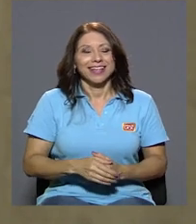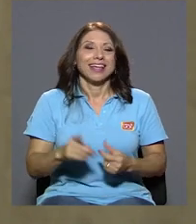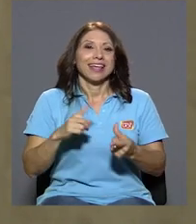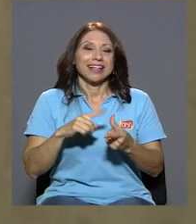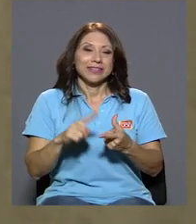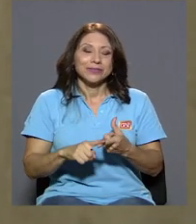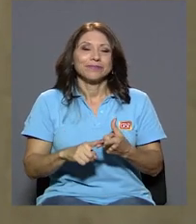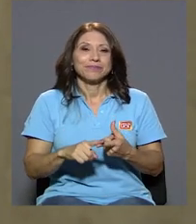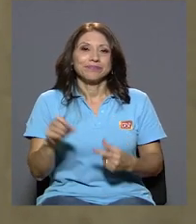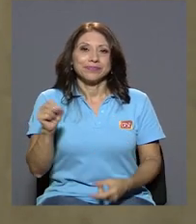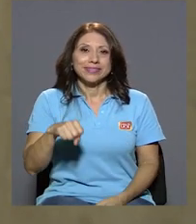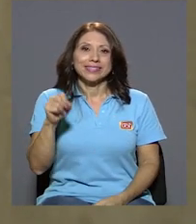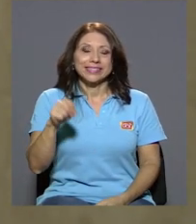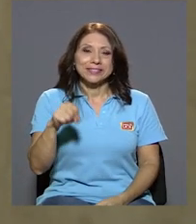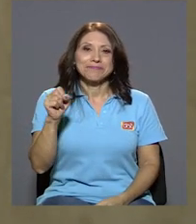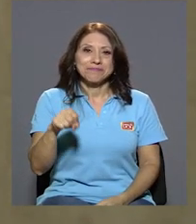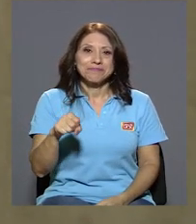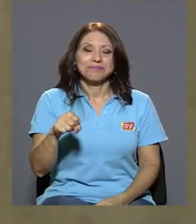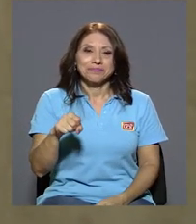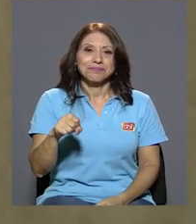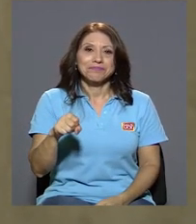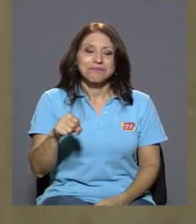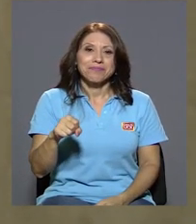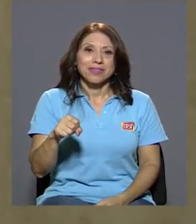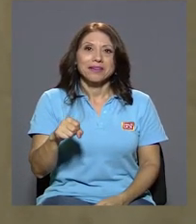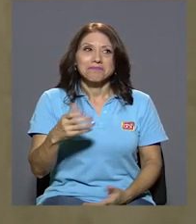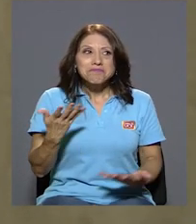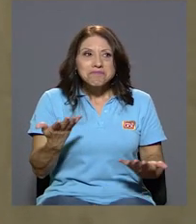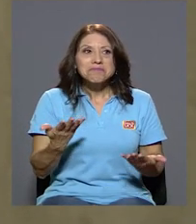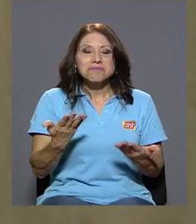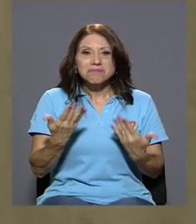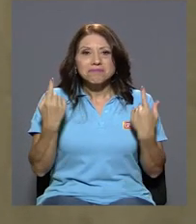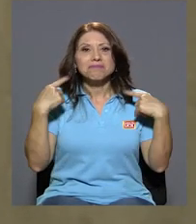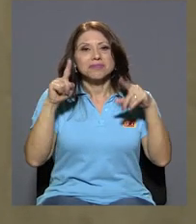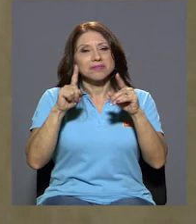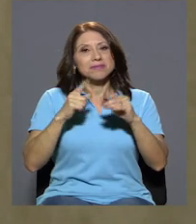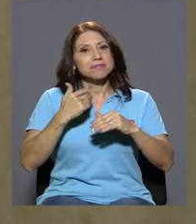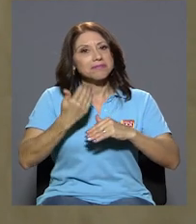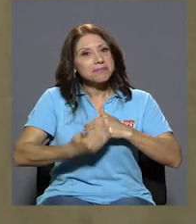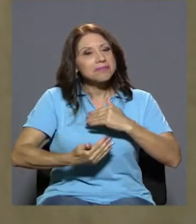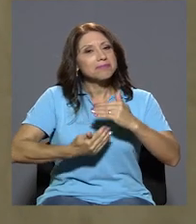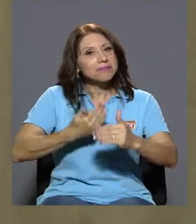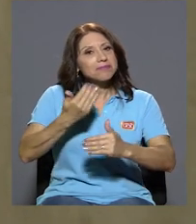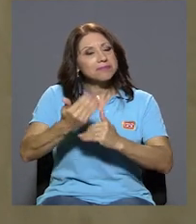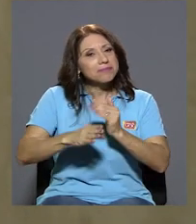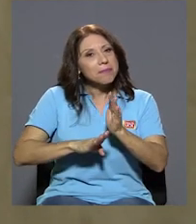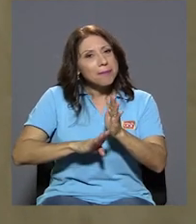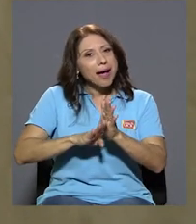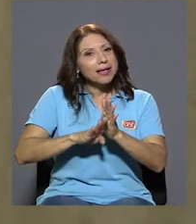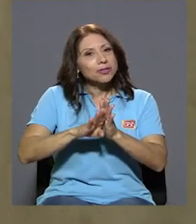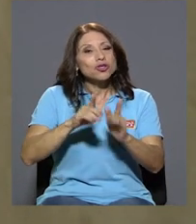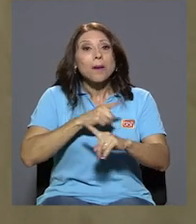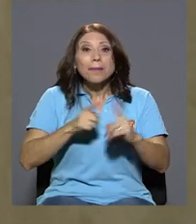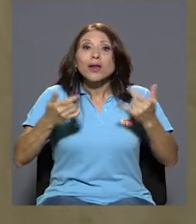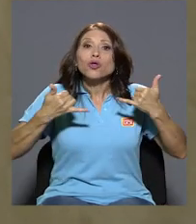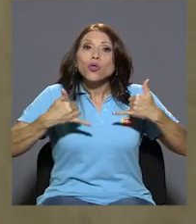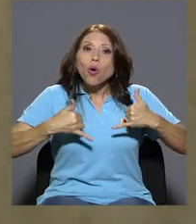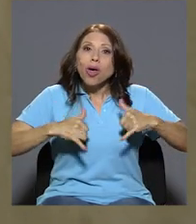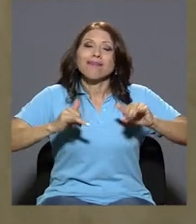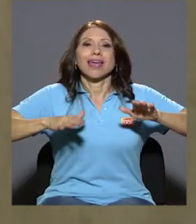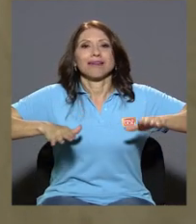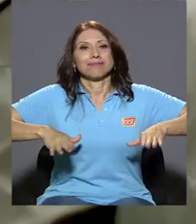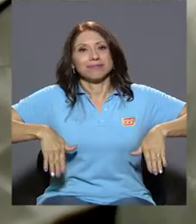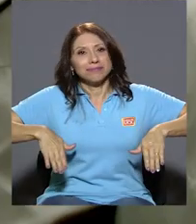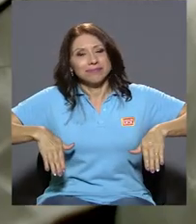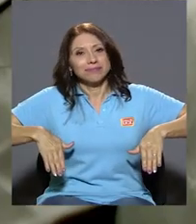de modo que si ha habido ha habido pasos ha habido pasos pero todavía hay